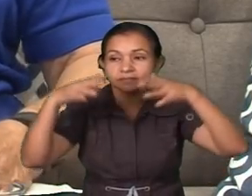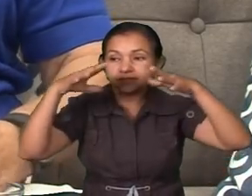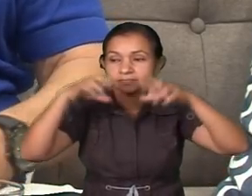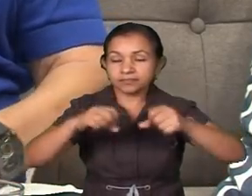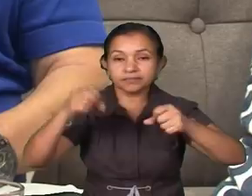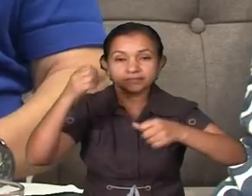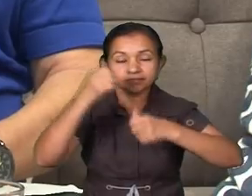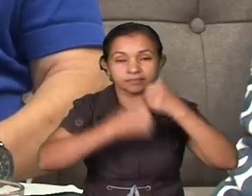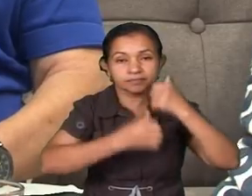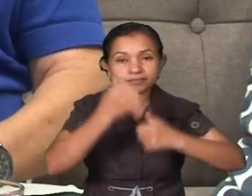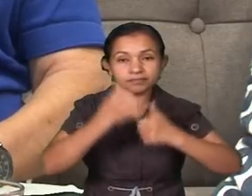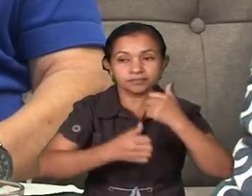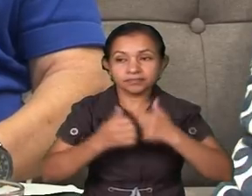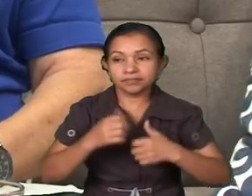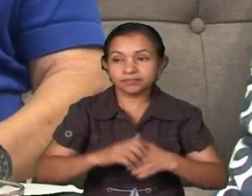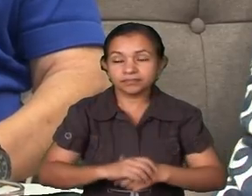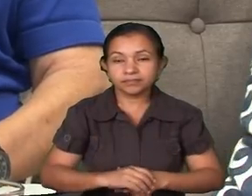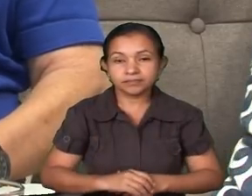destruyan.